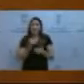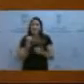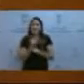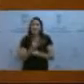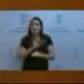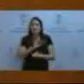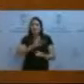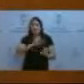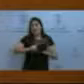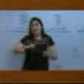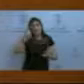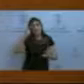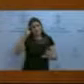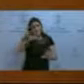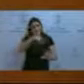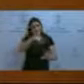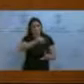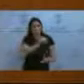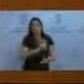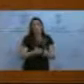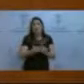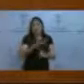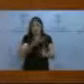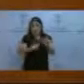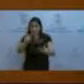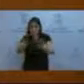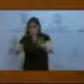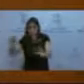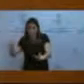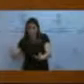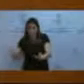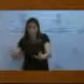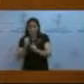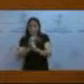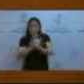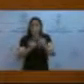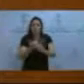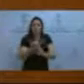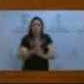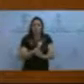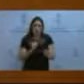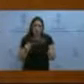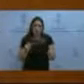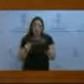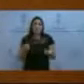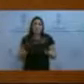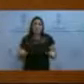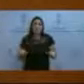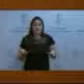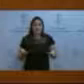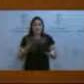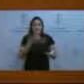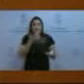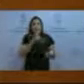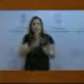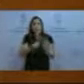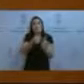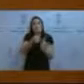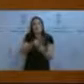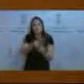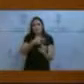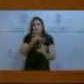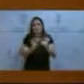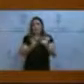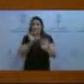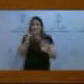sabe que ustedes no van a lograr que esta población consiga su puesto de trabajo. Y si a eso le sumamos que tenemos la peor tasa de